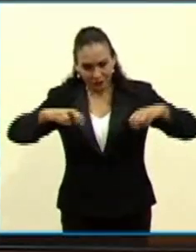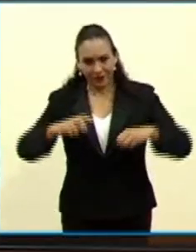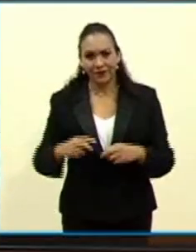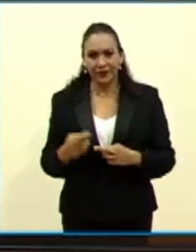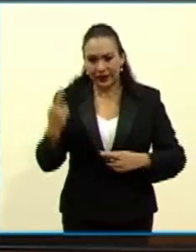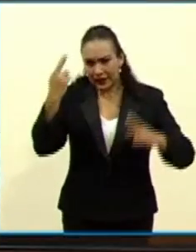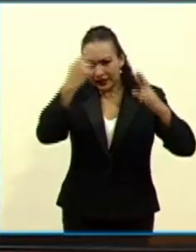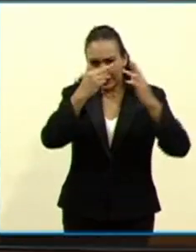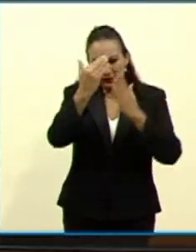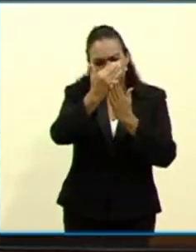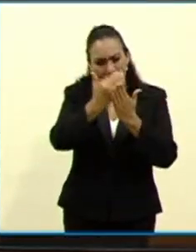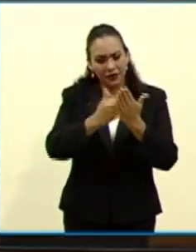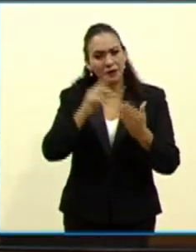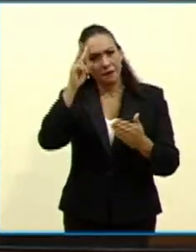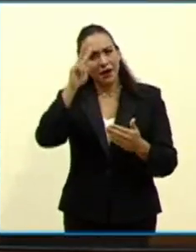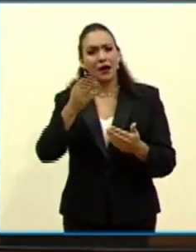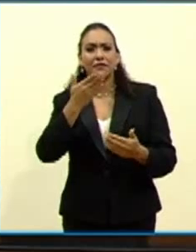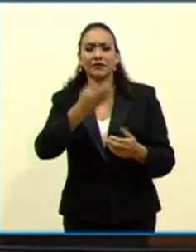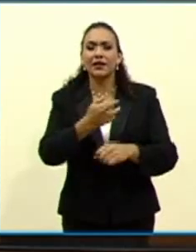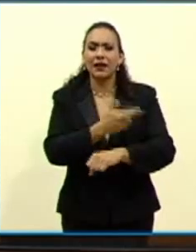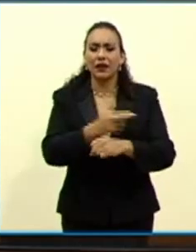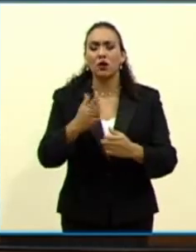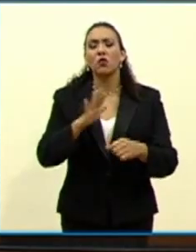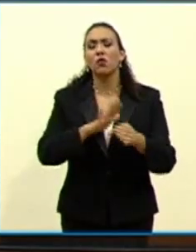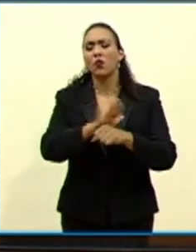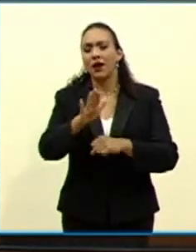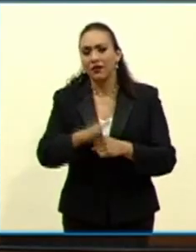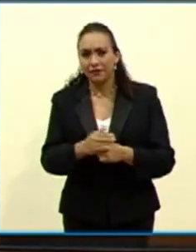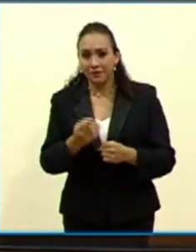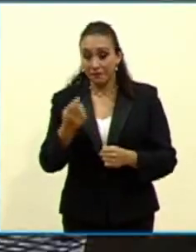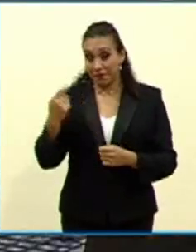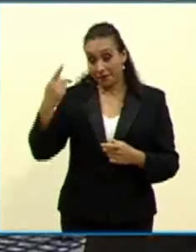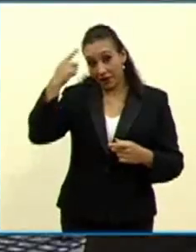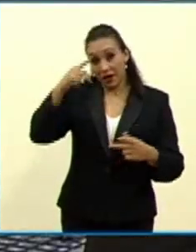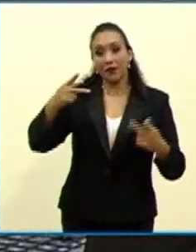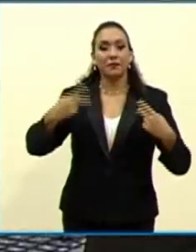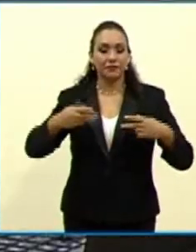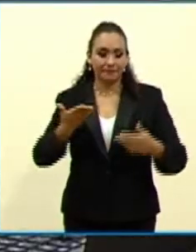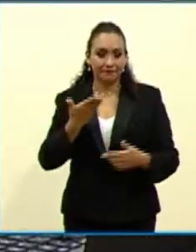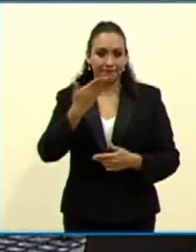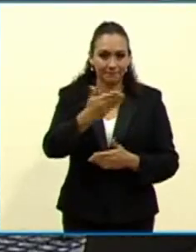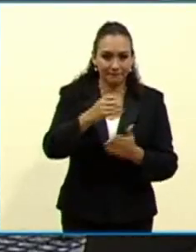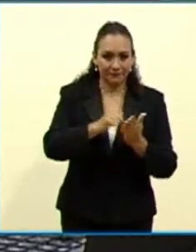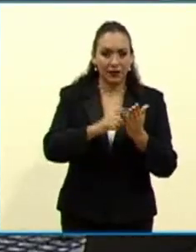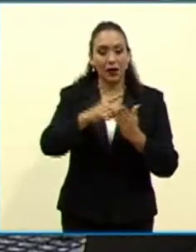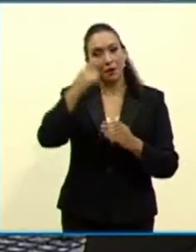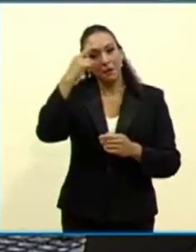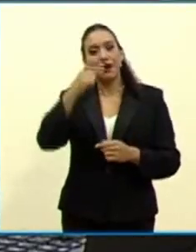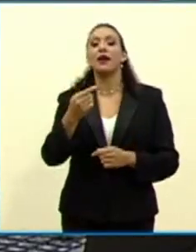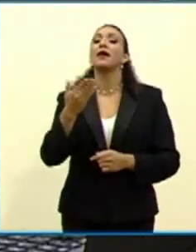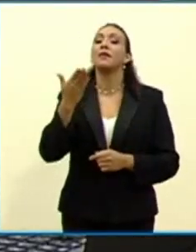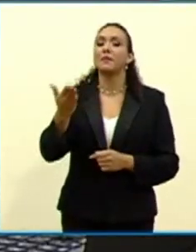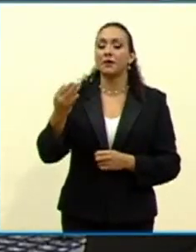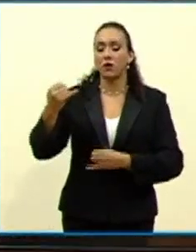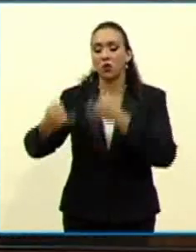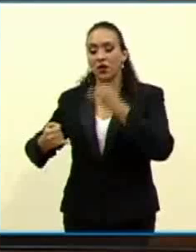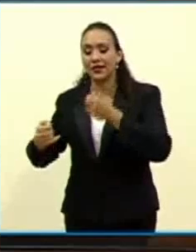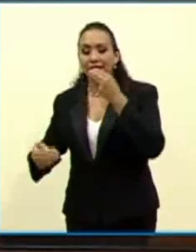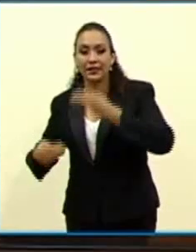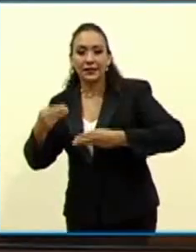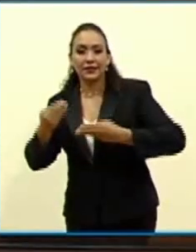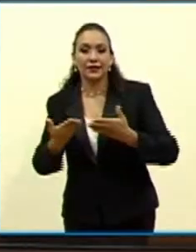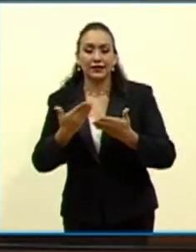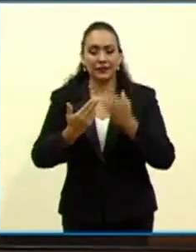las consultas a trámite pendientes relativas a las solicitudes presentadas a la propia Corte por jueces de distrito y magistrados